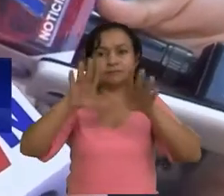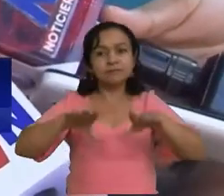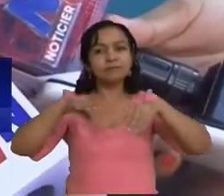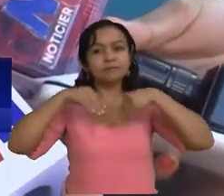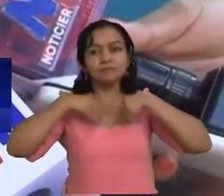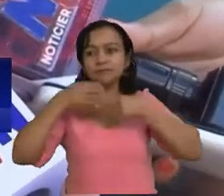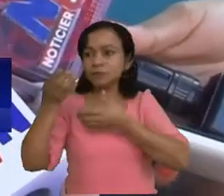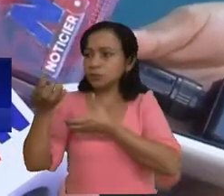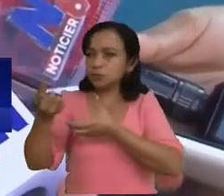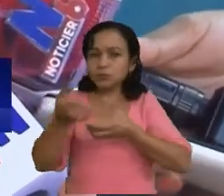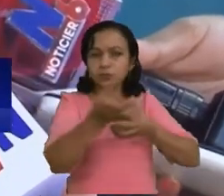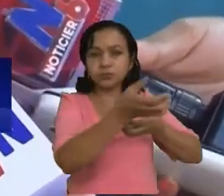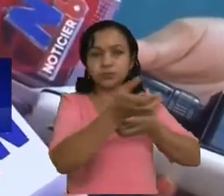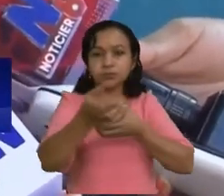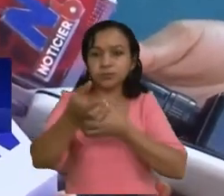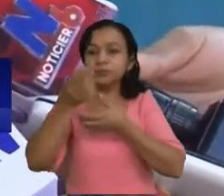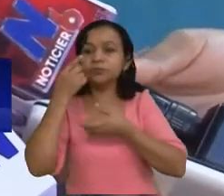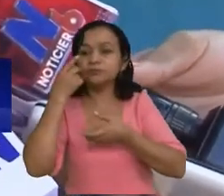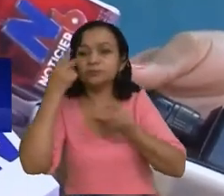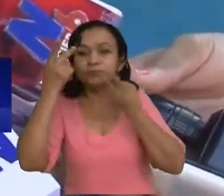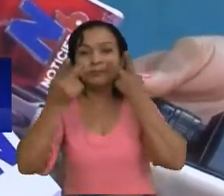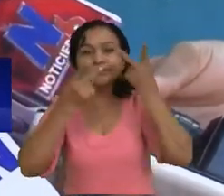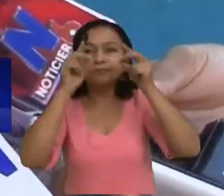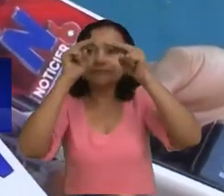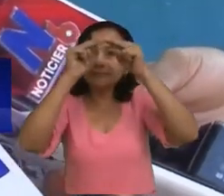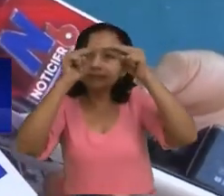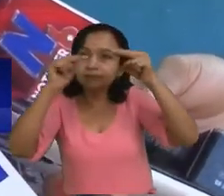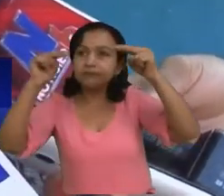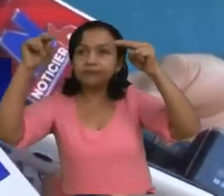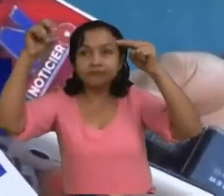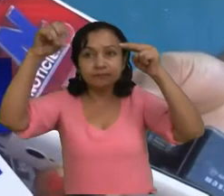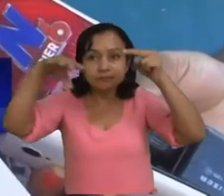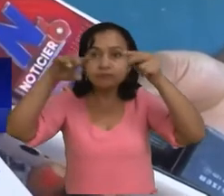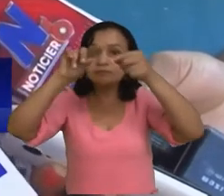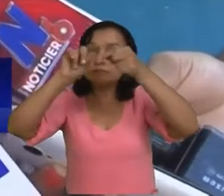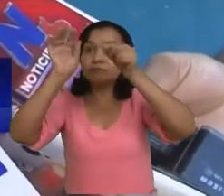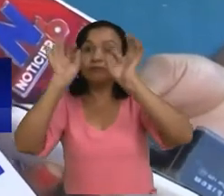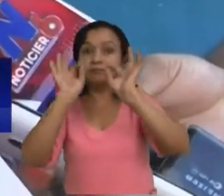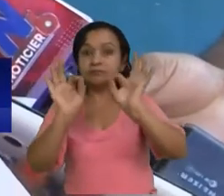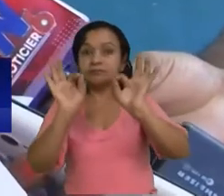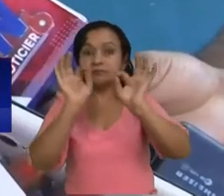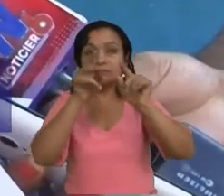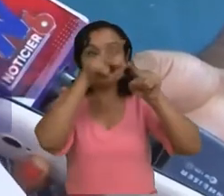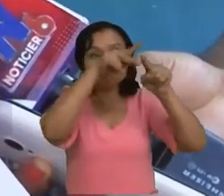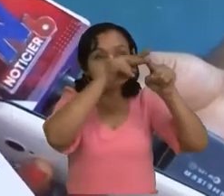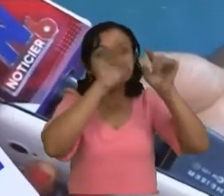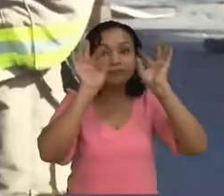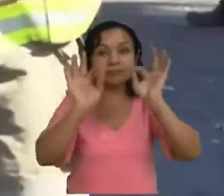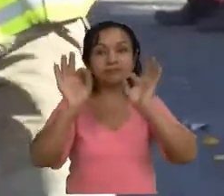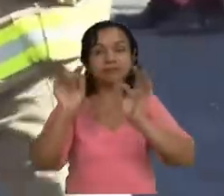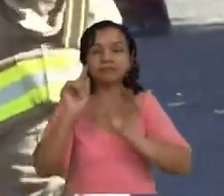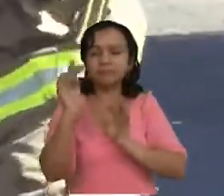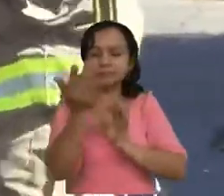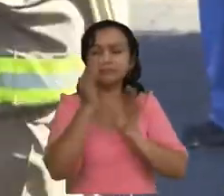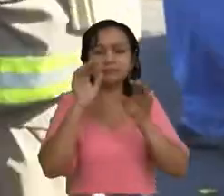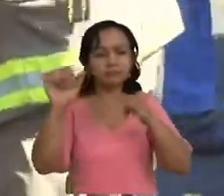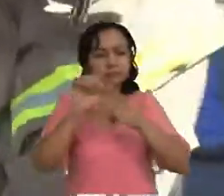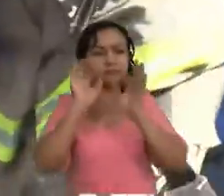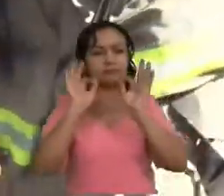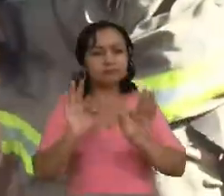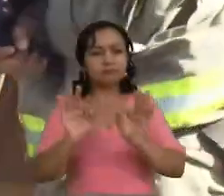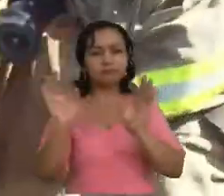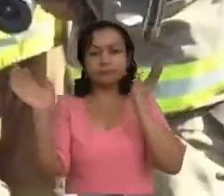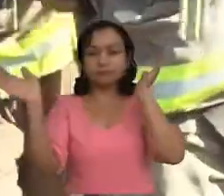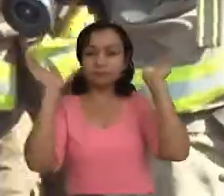bomberos también andan de tramo en tramo revisando la cuestión de la luz y ahí estamos todos preparados. El mercado